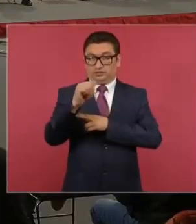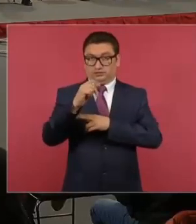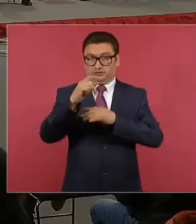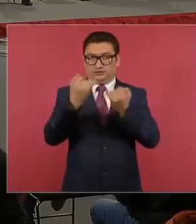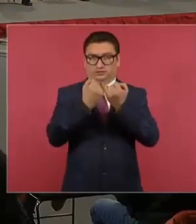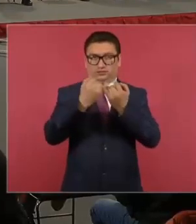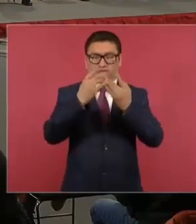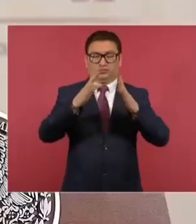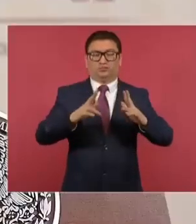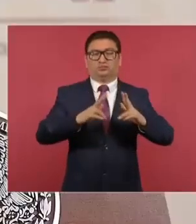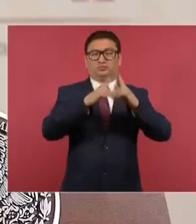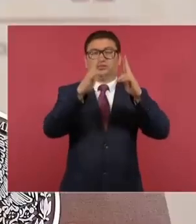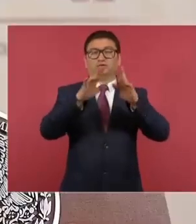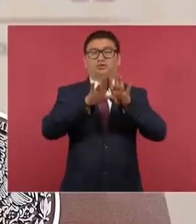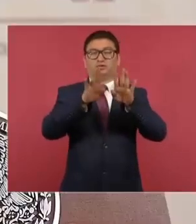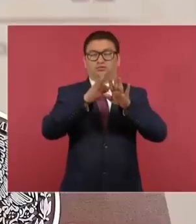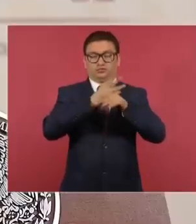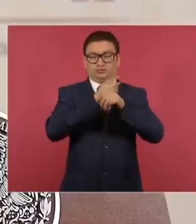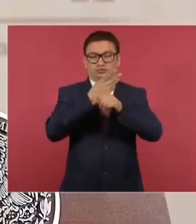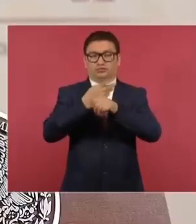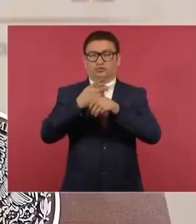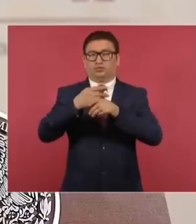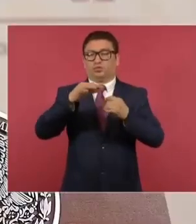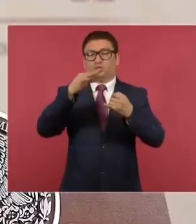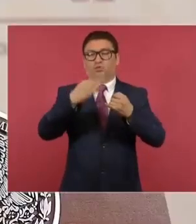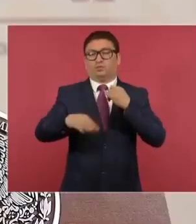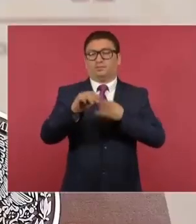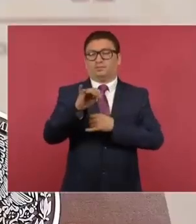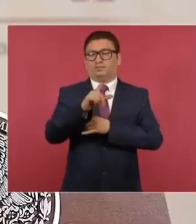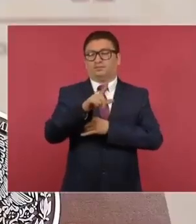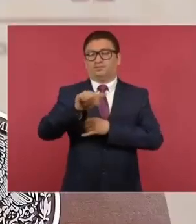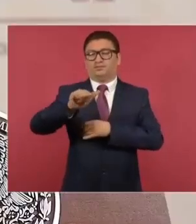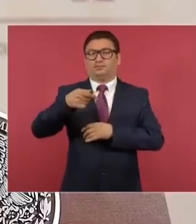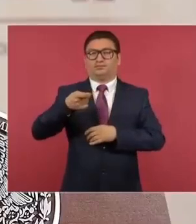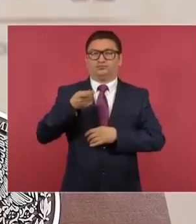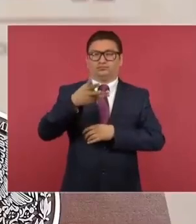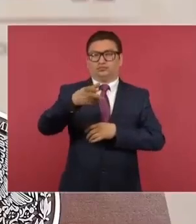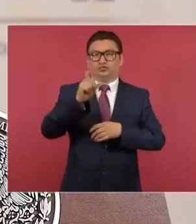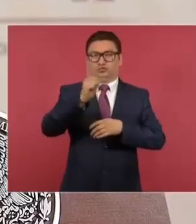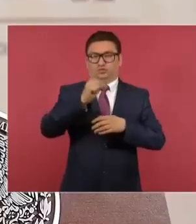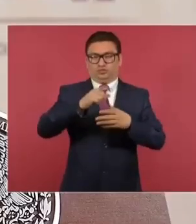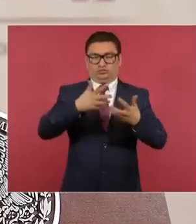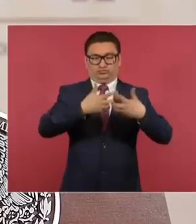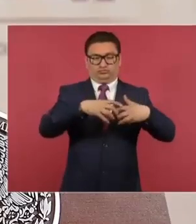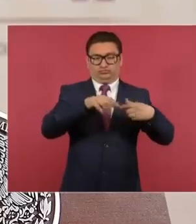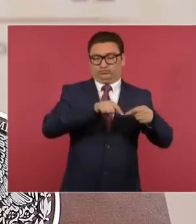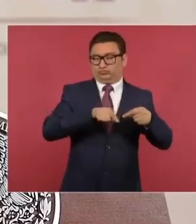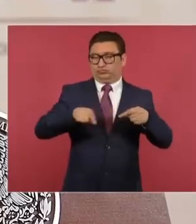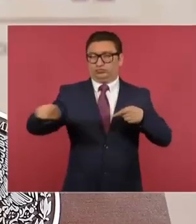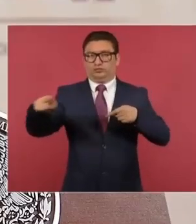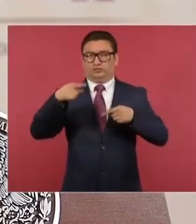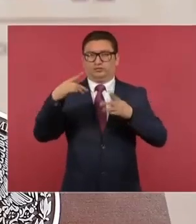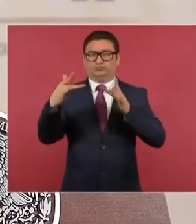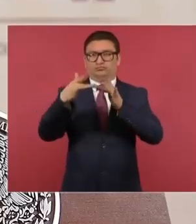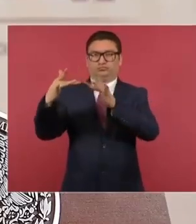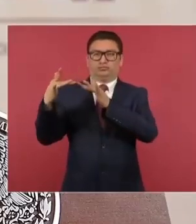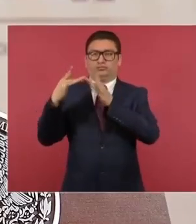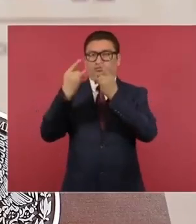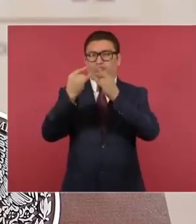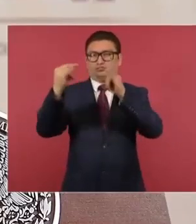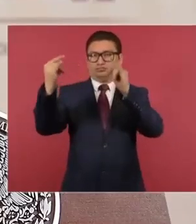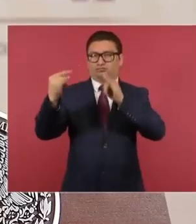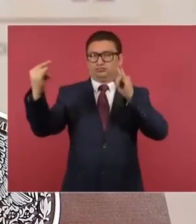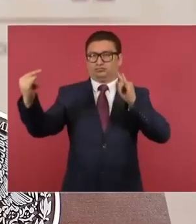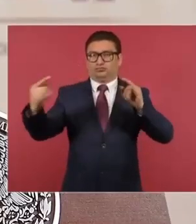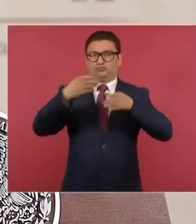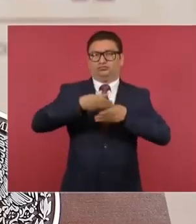telefonía se le llama última milla a cuando se saca ya de las subestaciones, como lo explicaba hace rato, y eso es ya poner la fibra sobre la